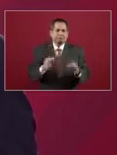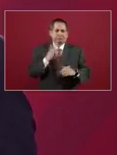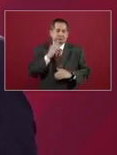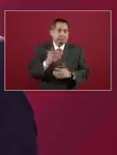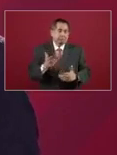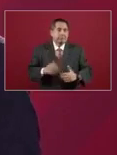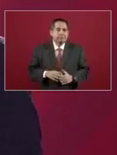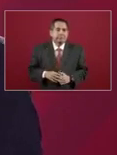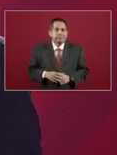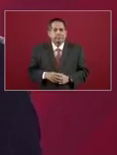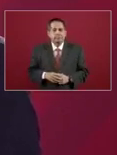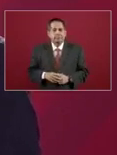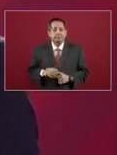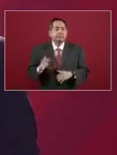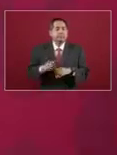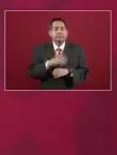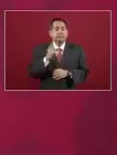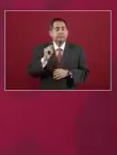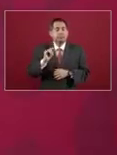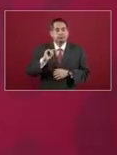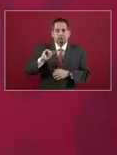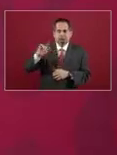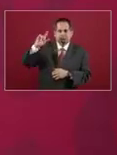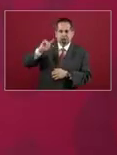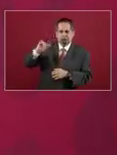porque los grandes